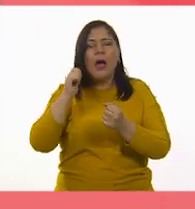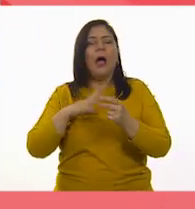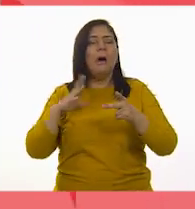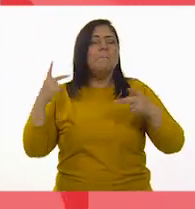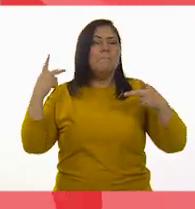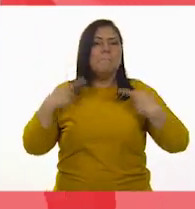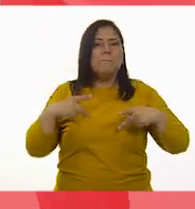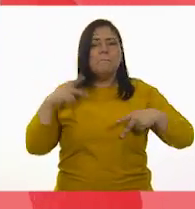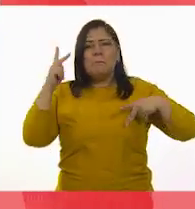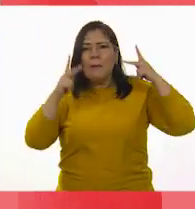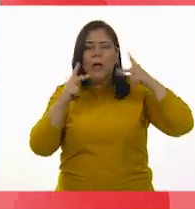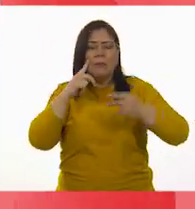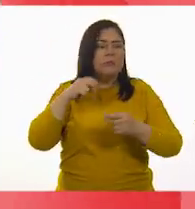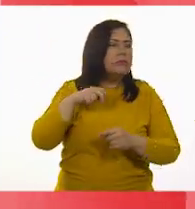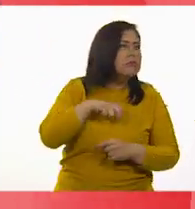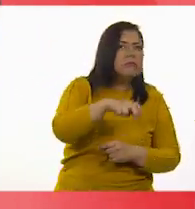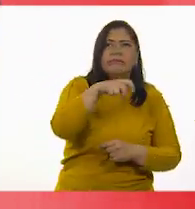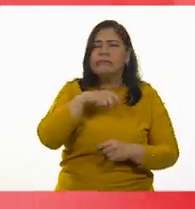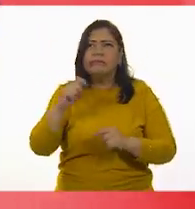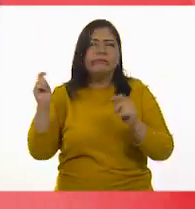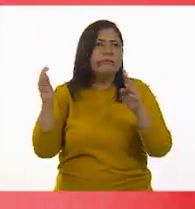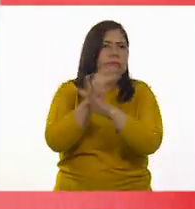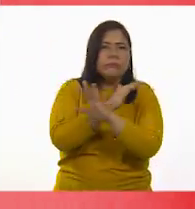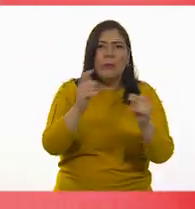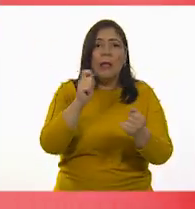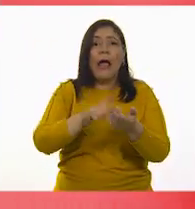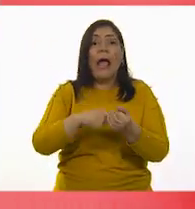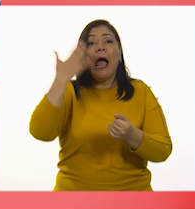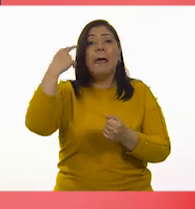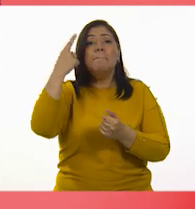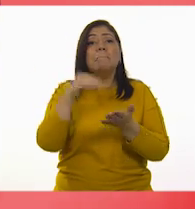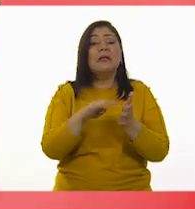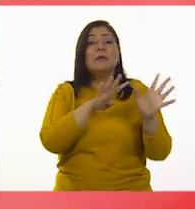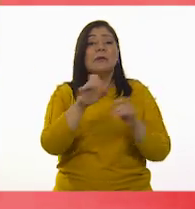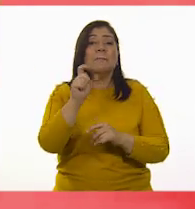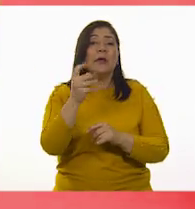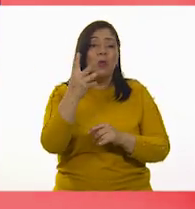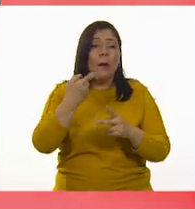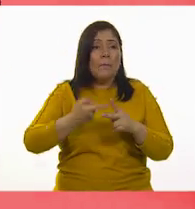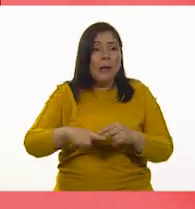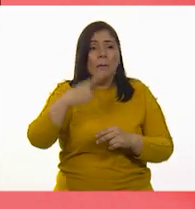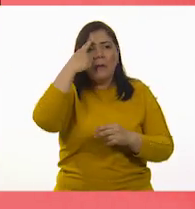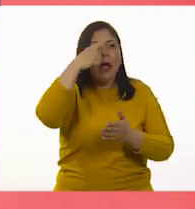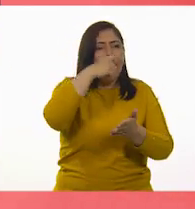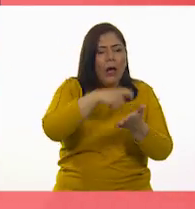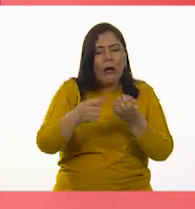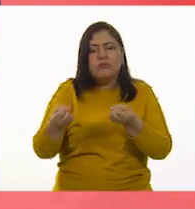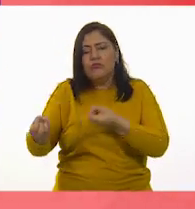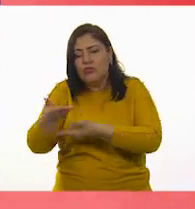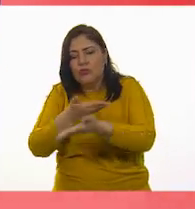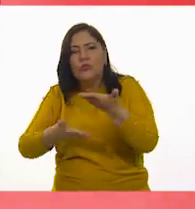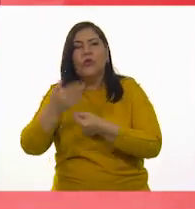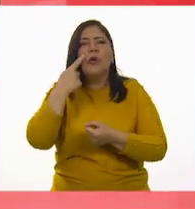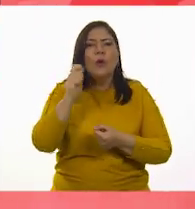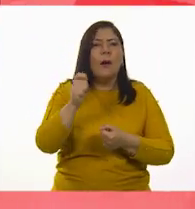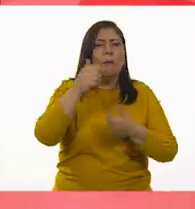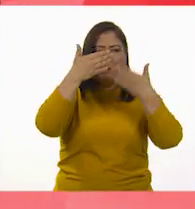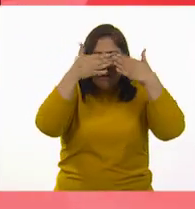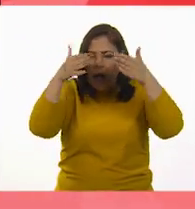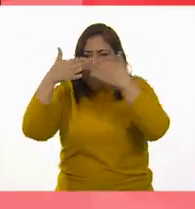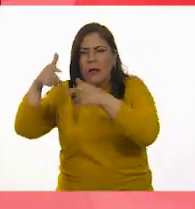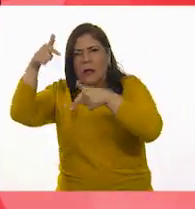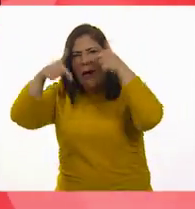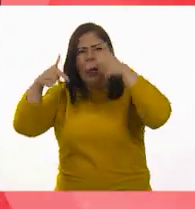que año con año se dan cita aquí desde 1924 para comprar, intercambiar y conocer más sobre el